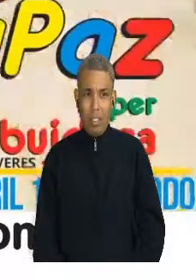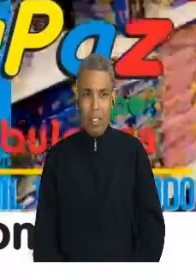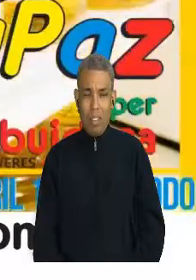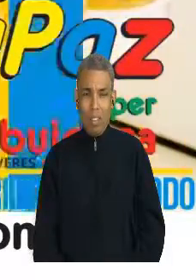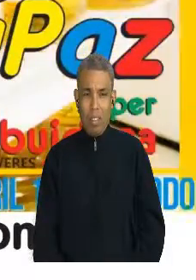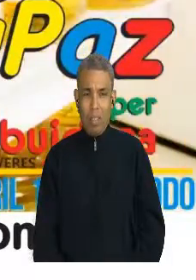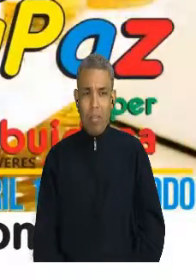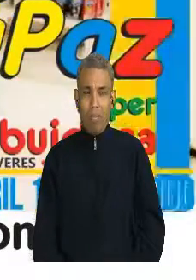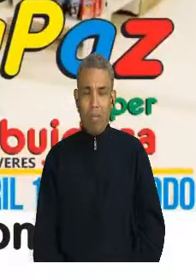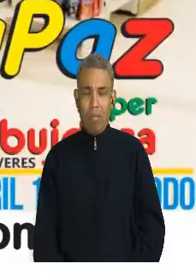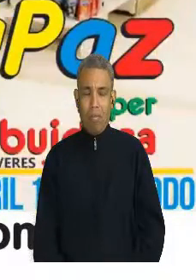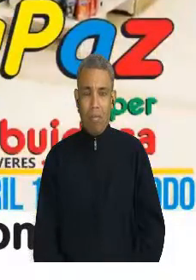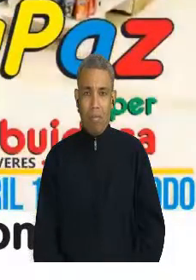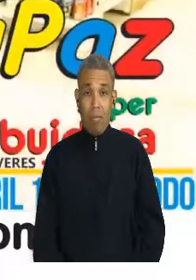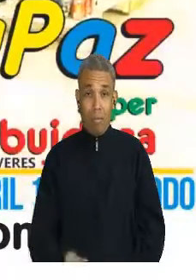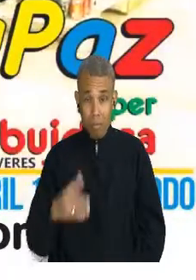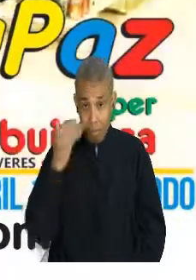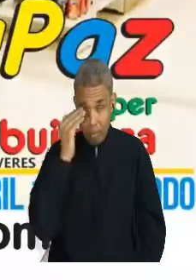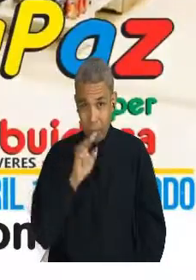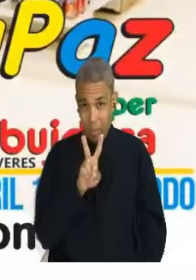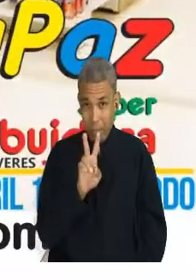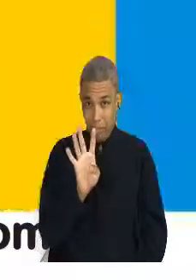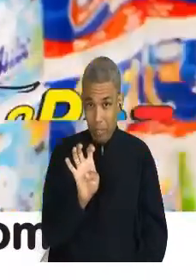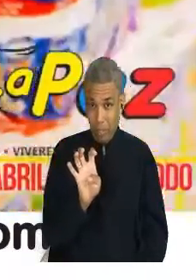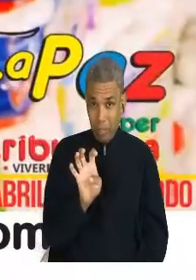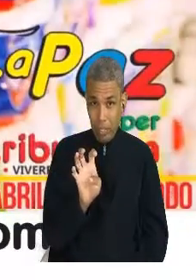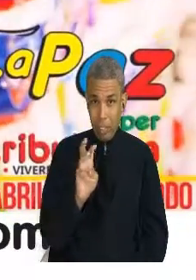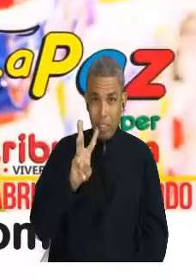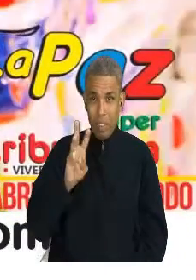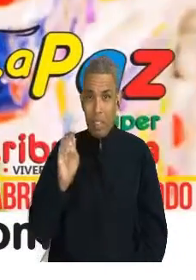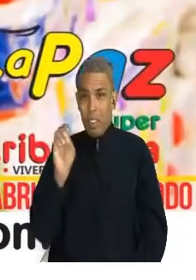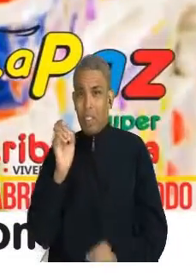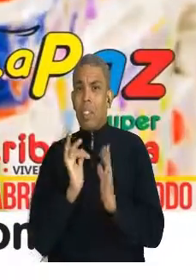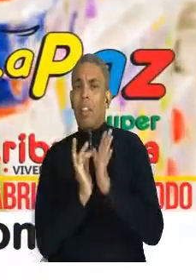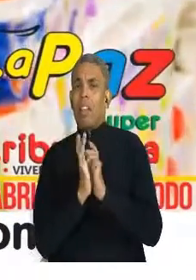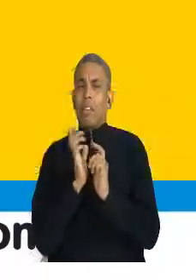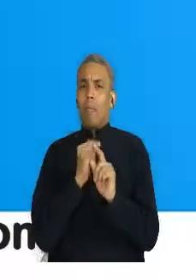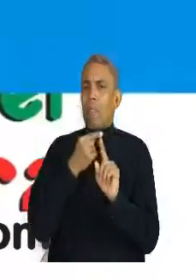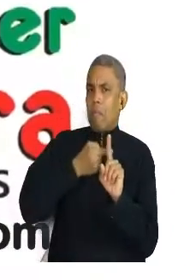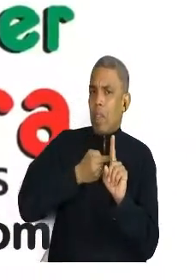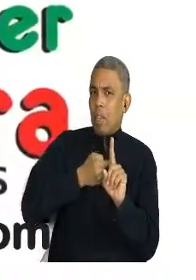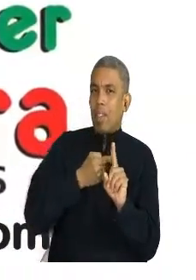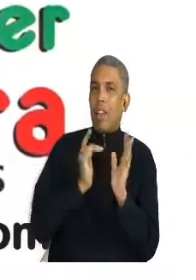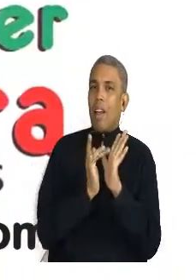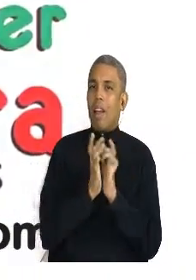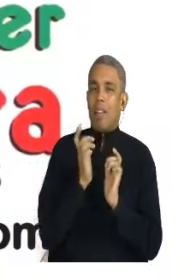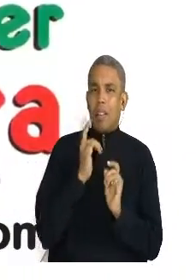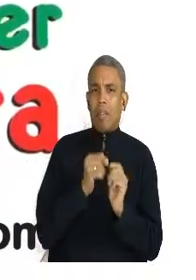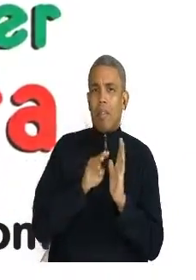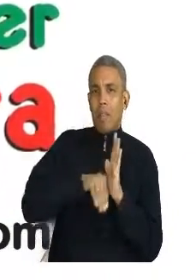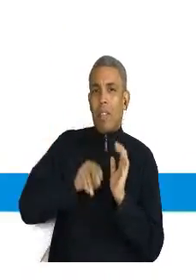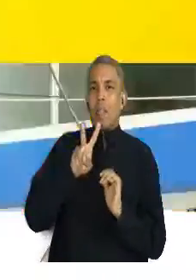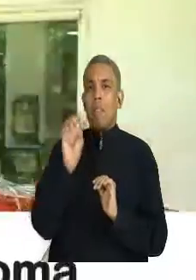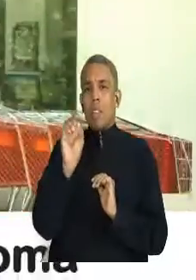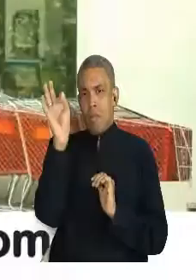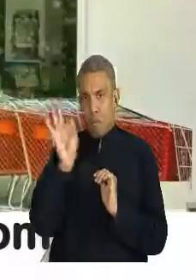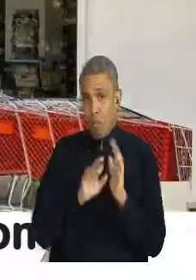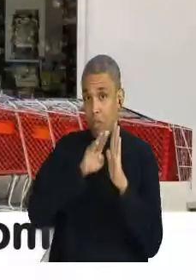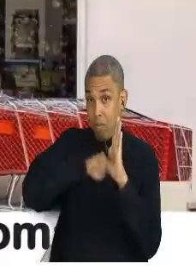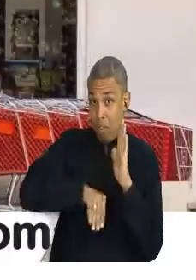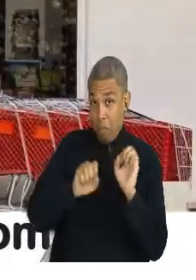ya saben ustedes que este 29 y 30 de abril se encontrarán con el 10% de descuento en todos los productos de toda la tienda para que ustedes se vayan